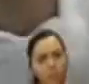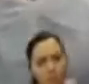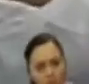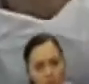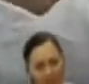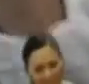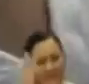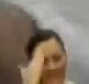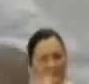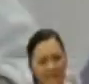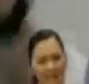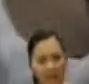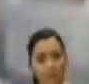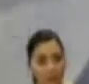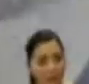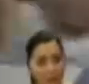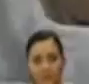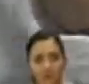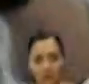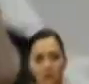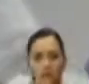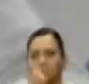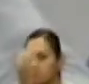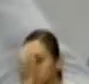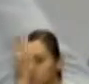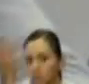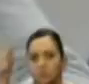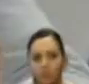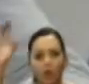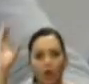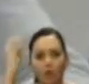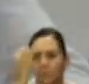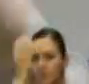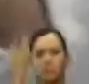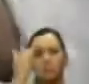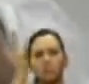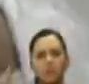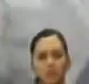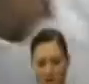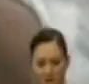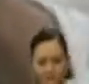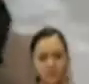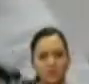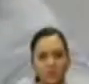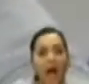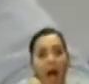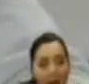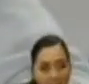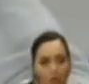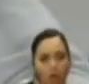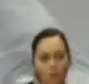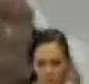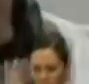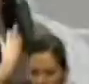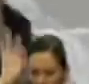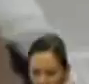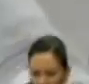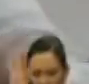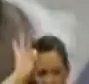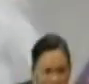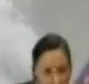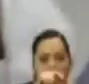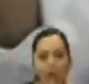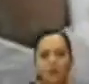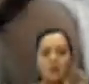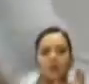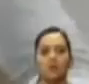no impidieron la agresión a nuestro territorio, sino que pasaron información al agresor. Y ahí empezamos a reestructurar todo. Y de ahí viene la SENAIN.